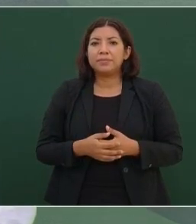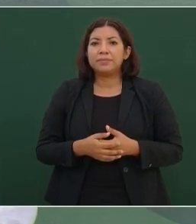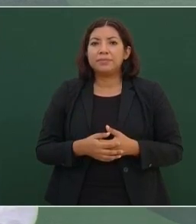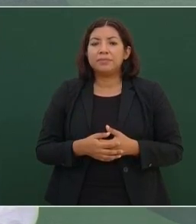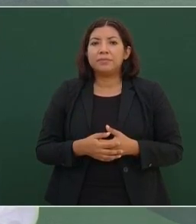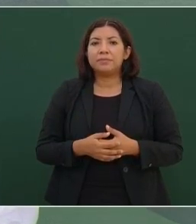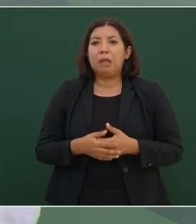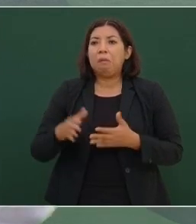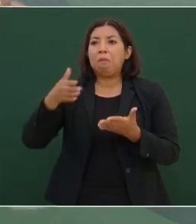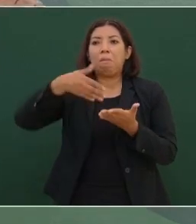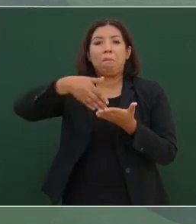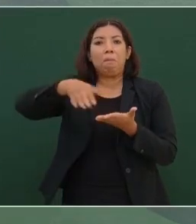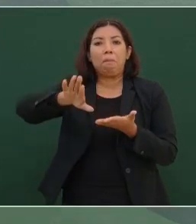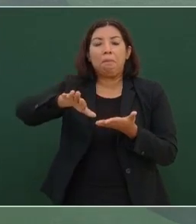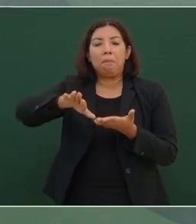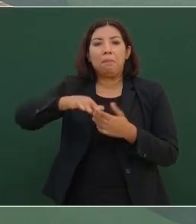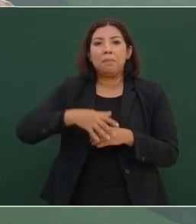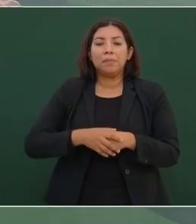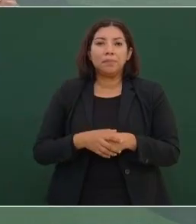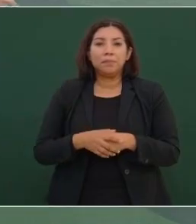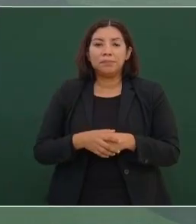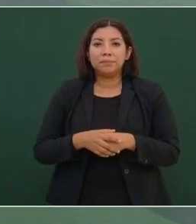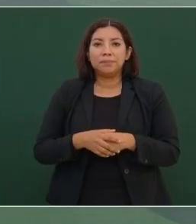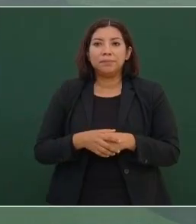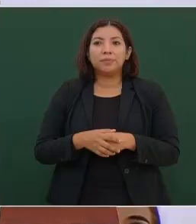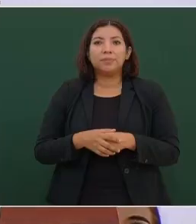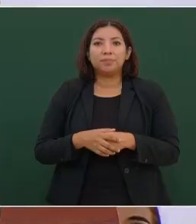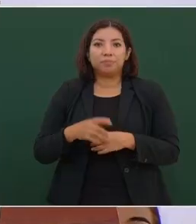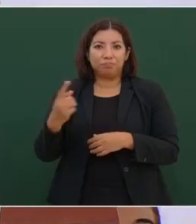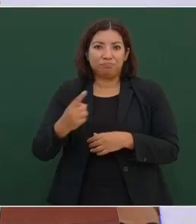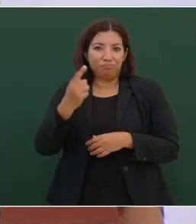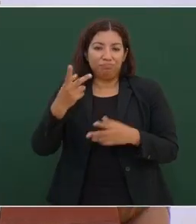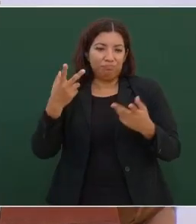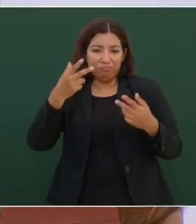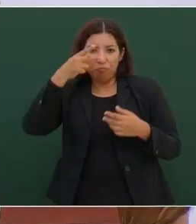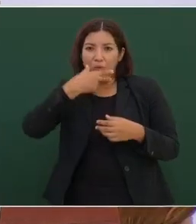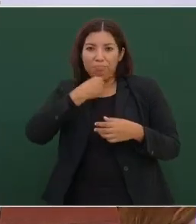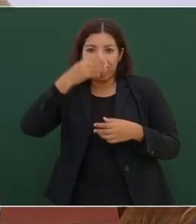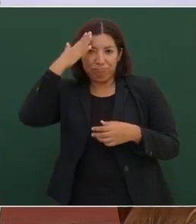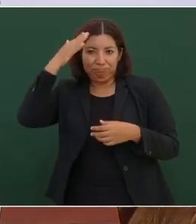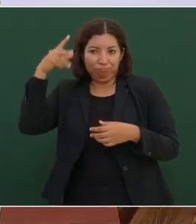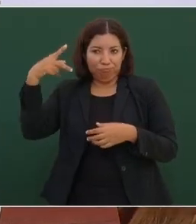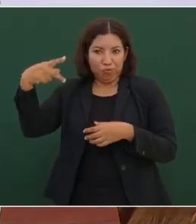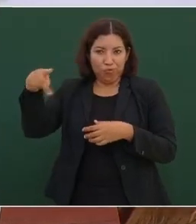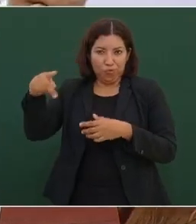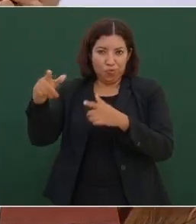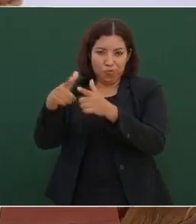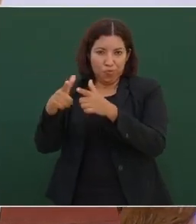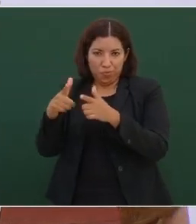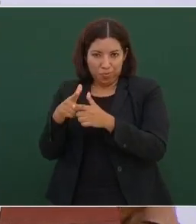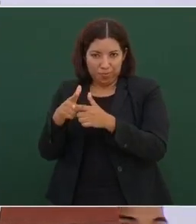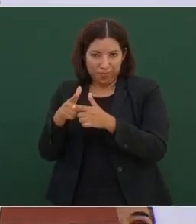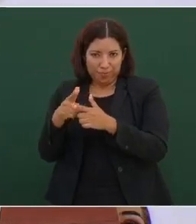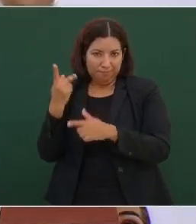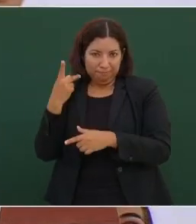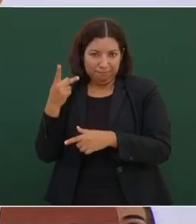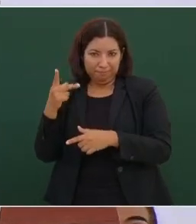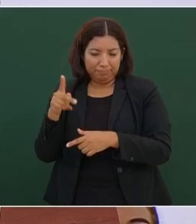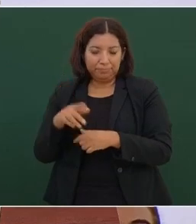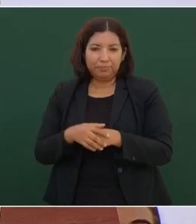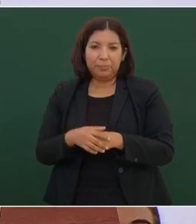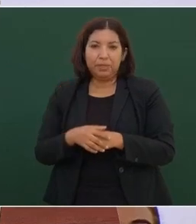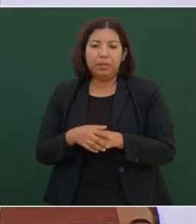del mismo partido que tiene mayoría, el